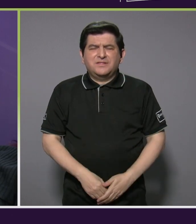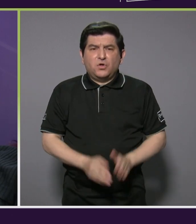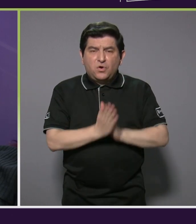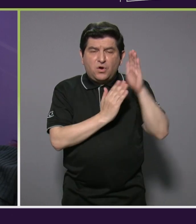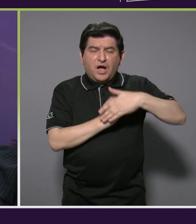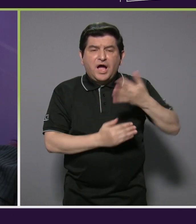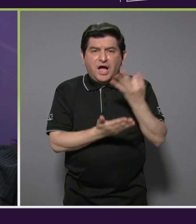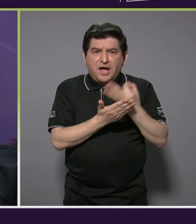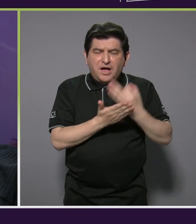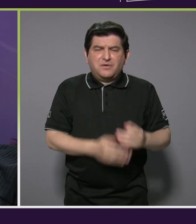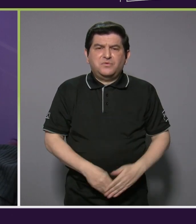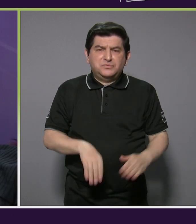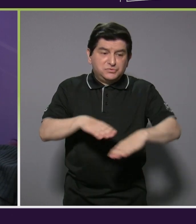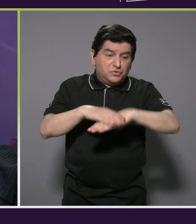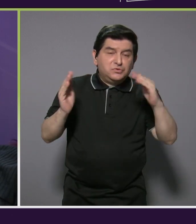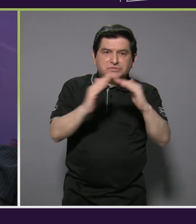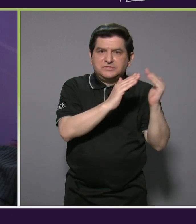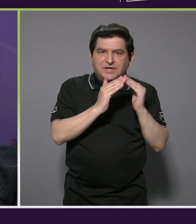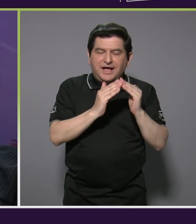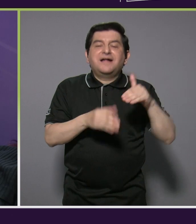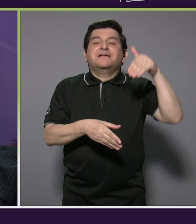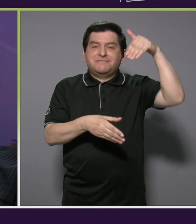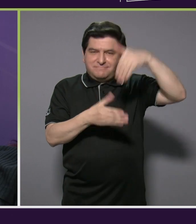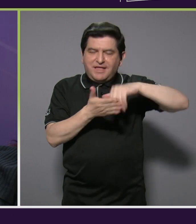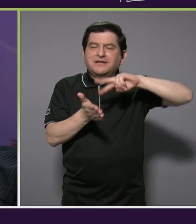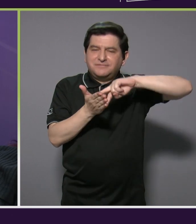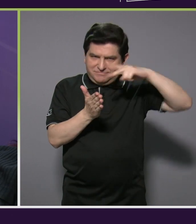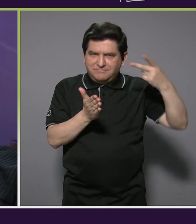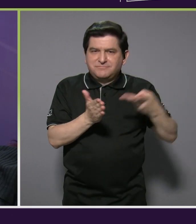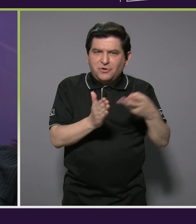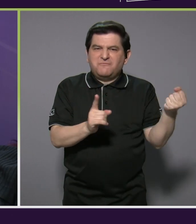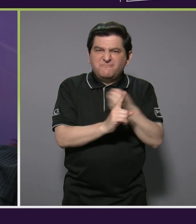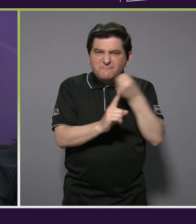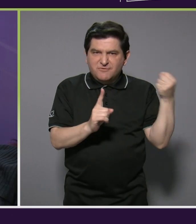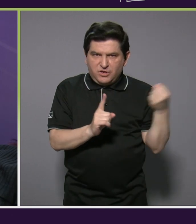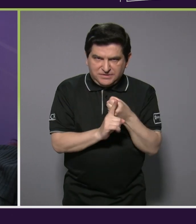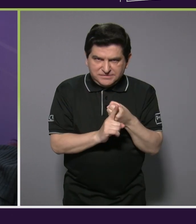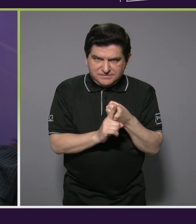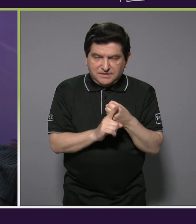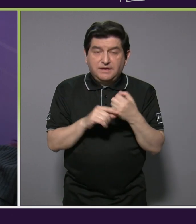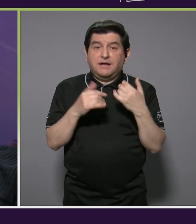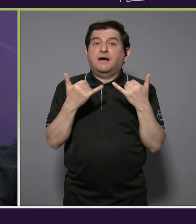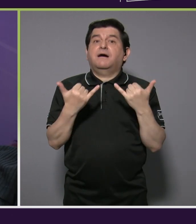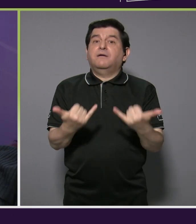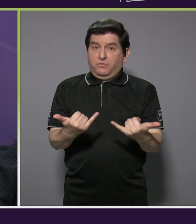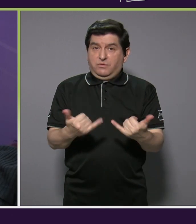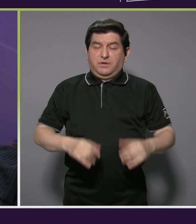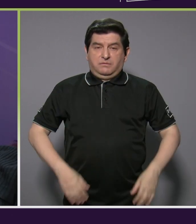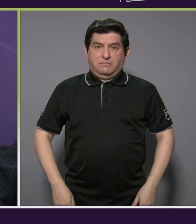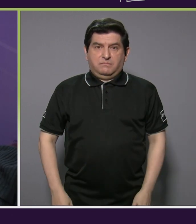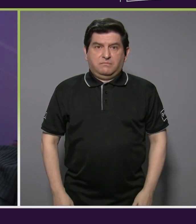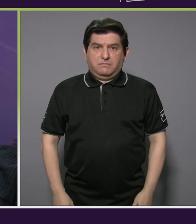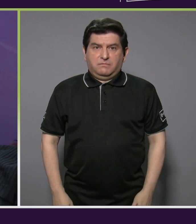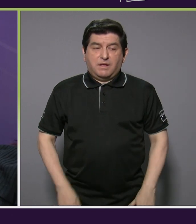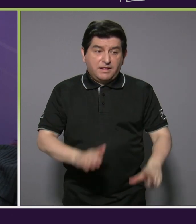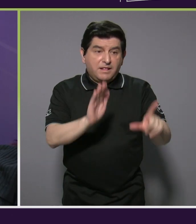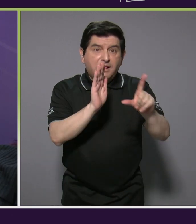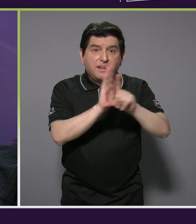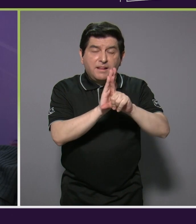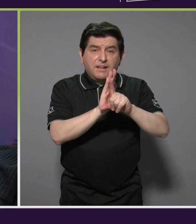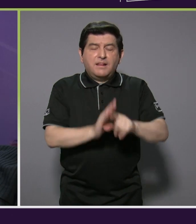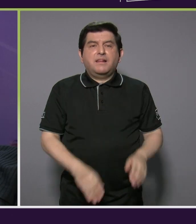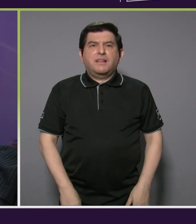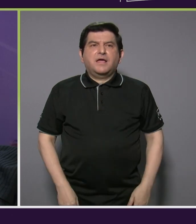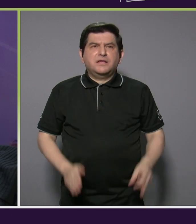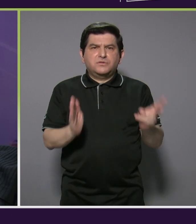financieros, exclusión de la comunidad y demás caen dentro del concepto de violencia. Ahora bien, efectivamente, la ley del CINCA del